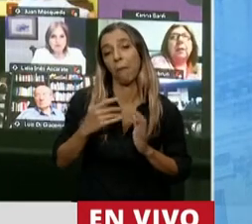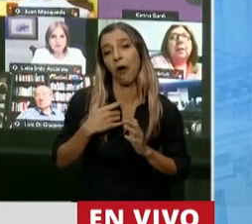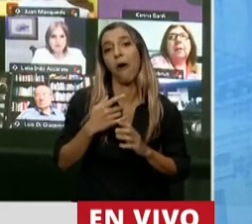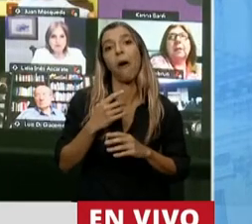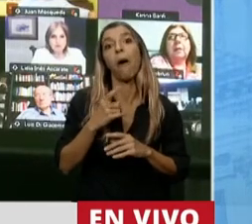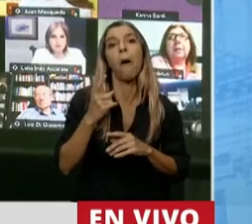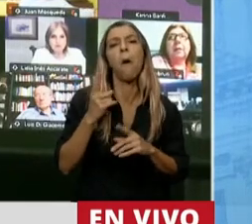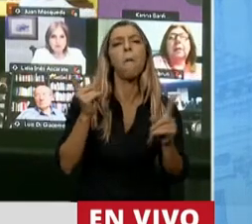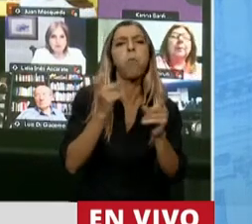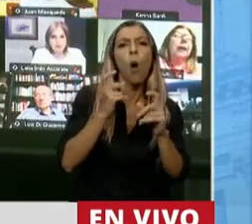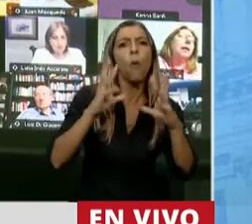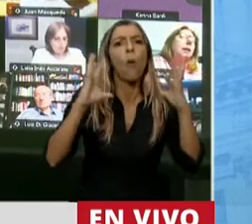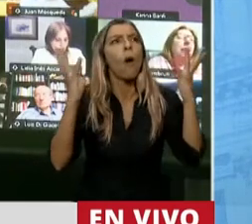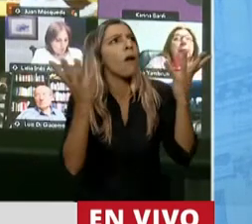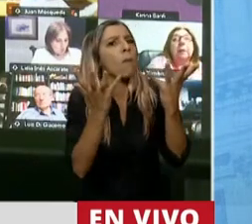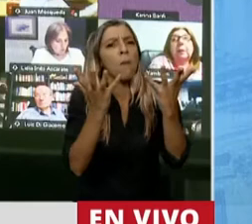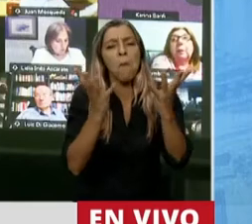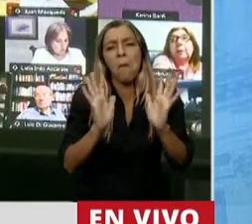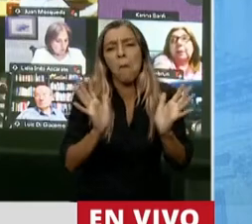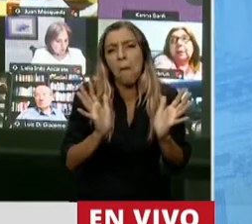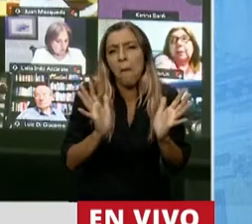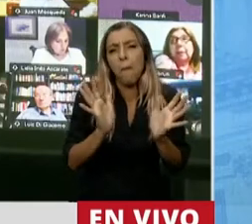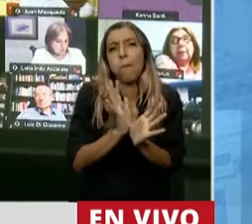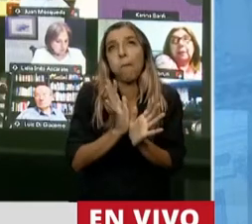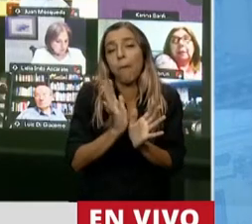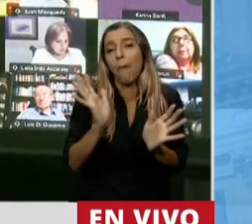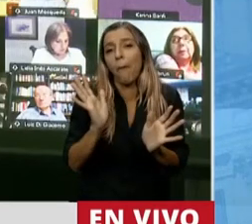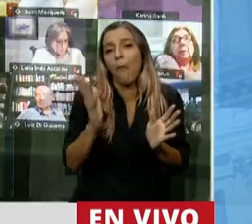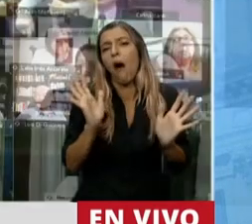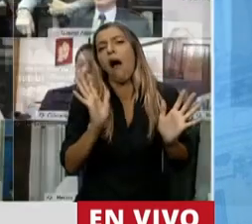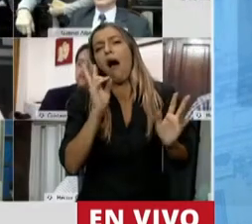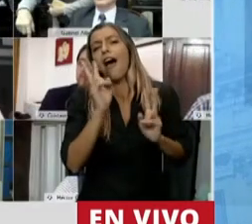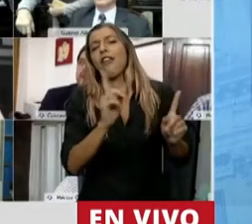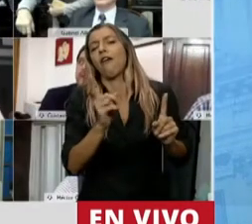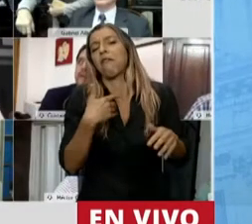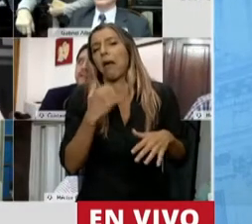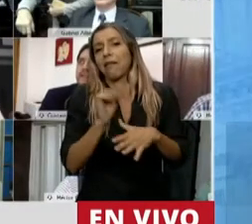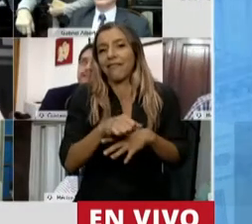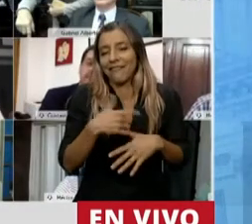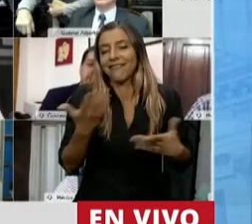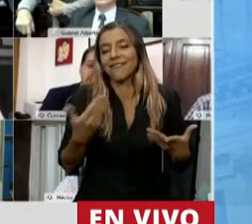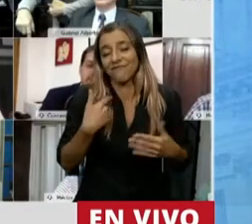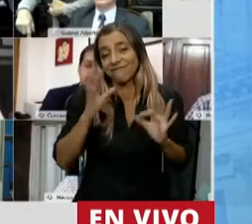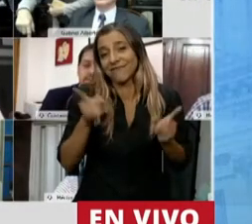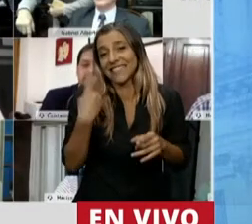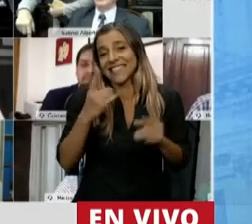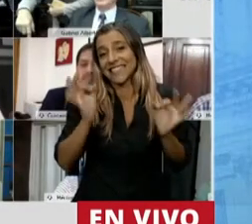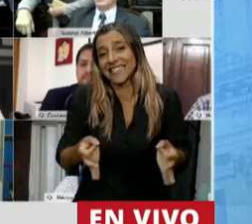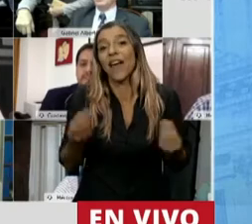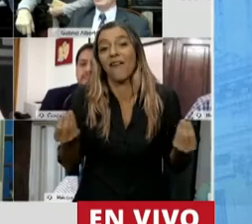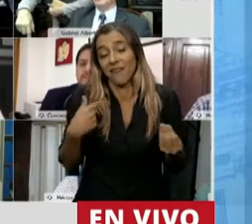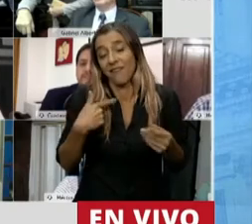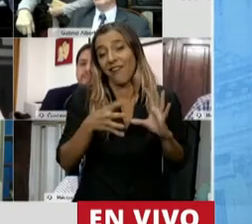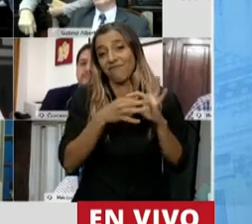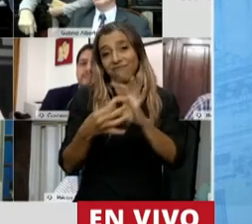como también consecuencias de problemas estructurales de este modelo económico es